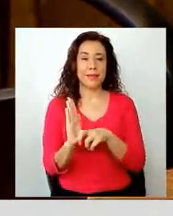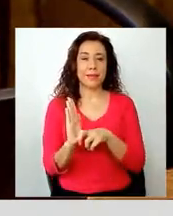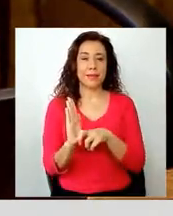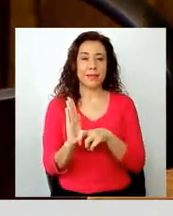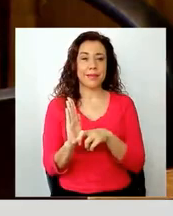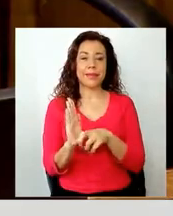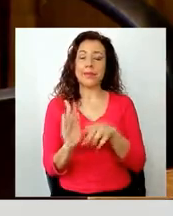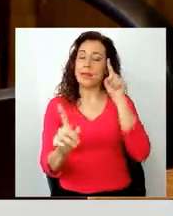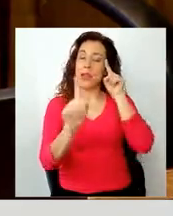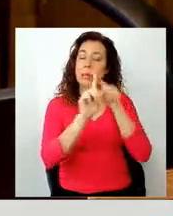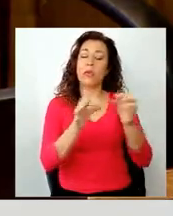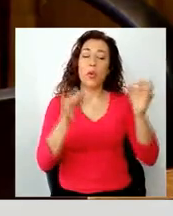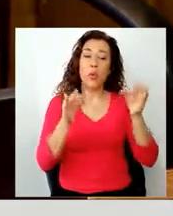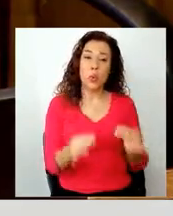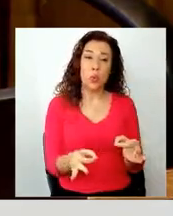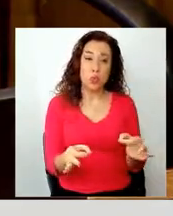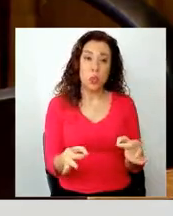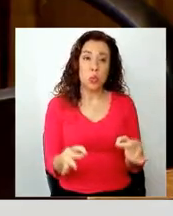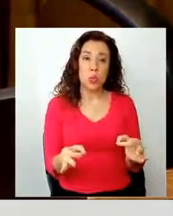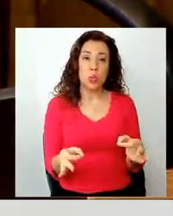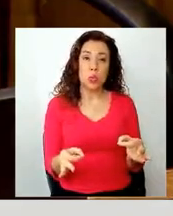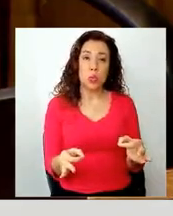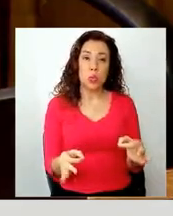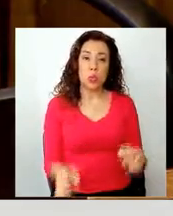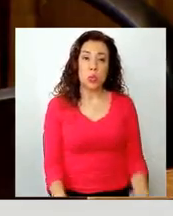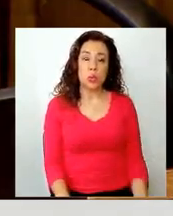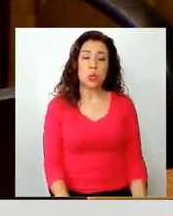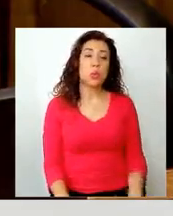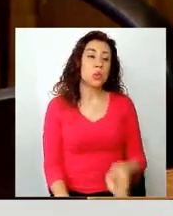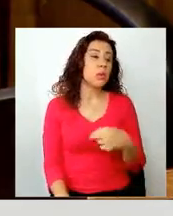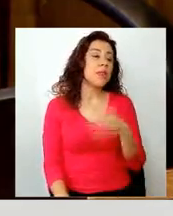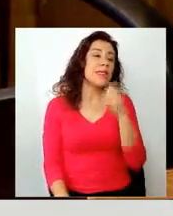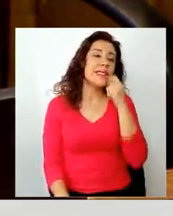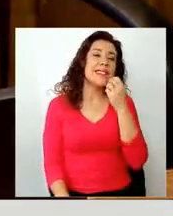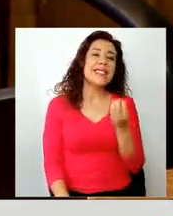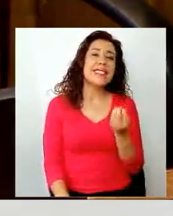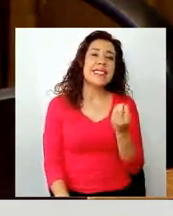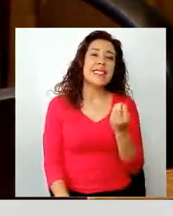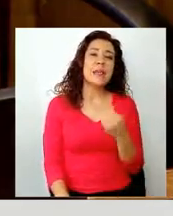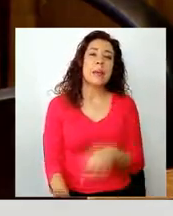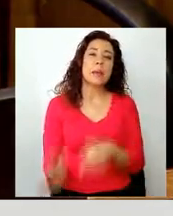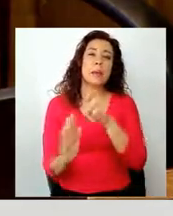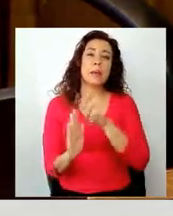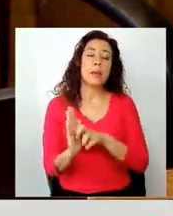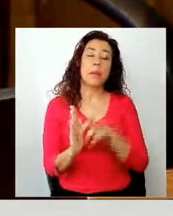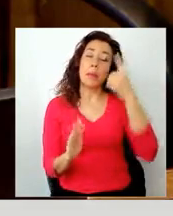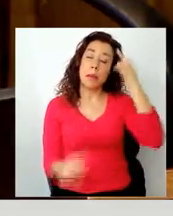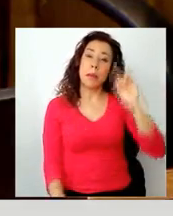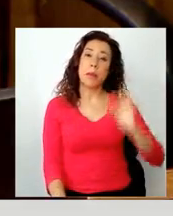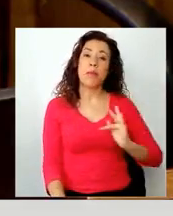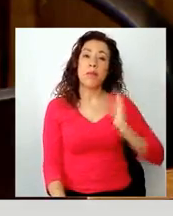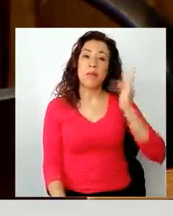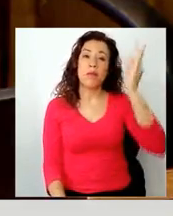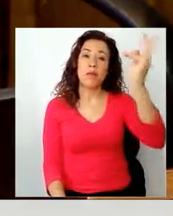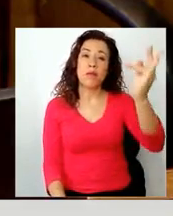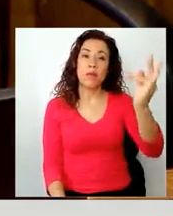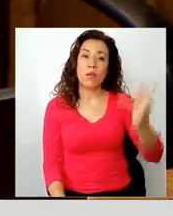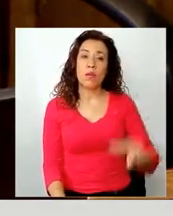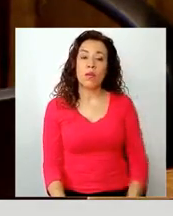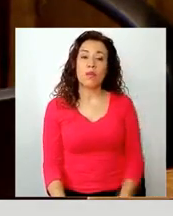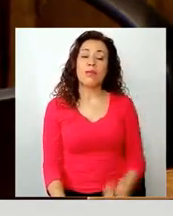correcta No cabe duda estamos hablando aquí de un proyecto de futuro presidente pero desgraciadamente